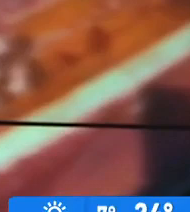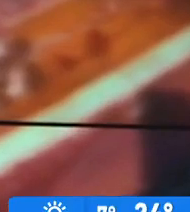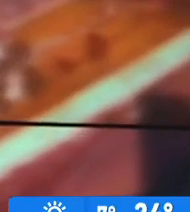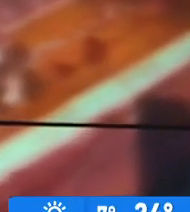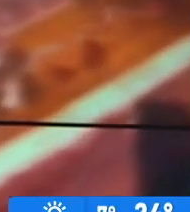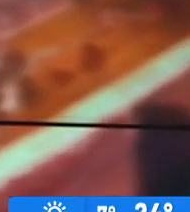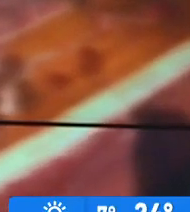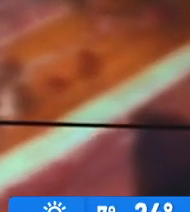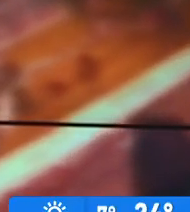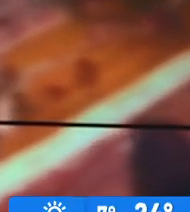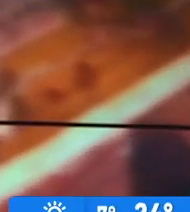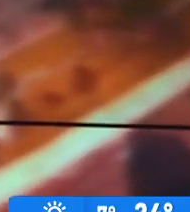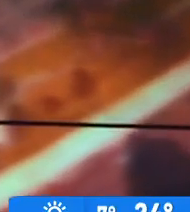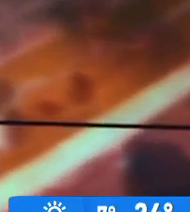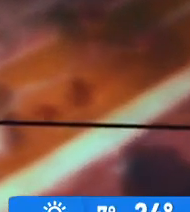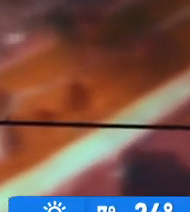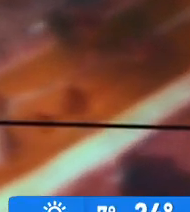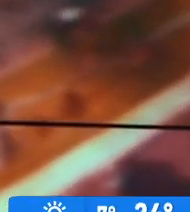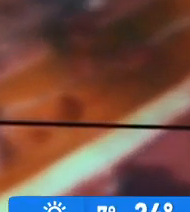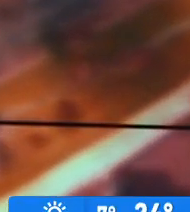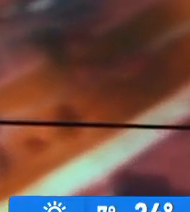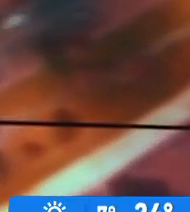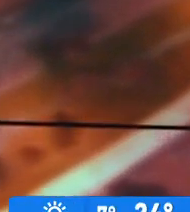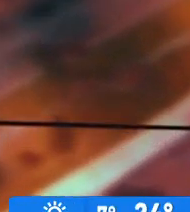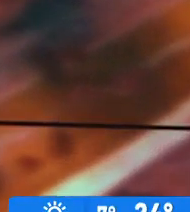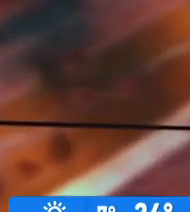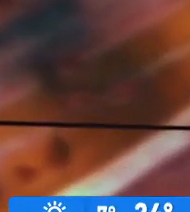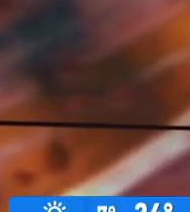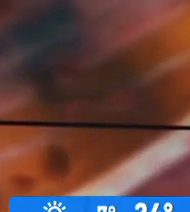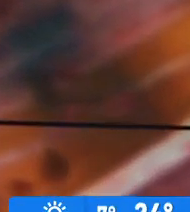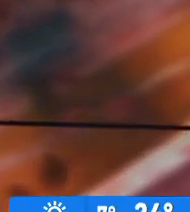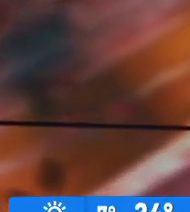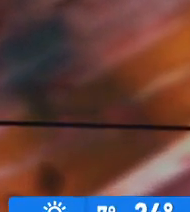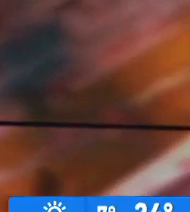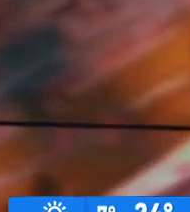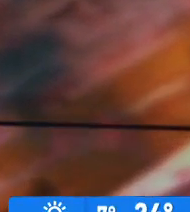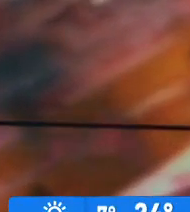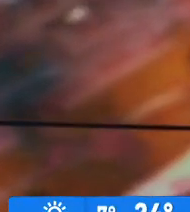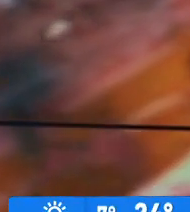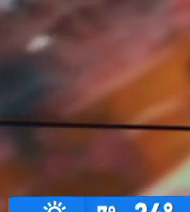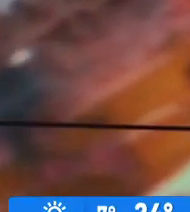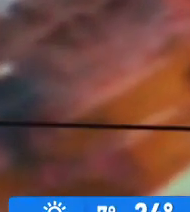tal como nos dijo el Ministro Briones aquí, las medidas también para los que emiten boletas de honorario. Acá lo va a saber.